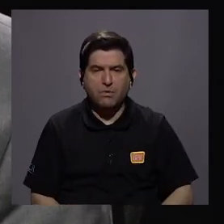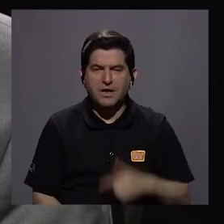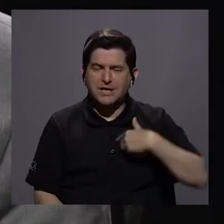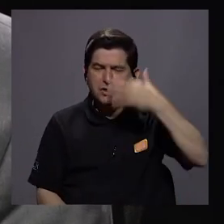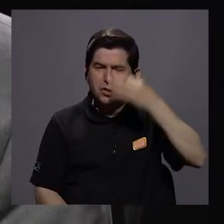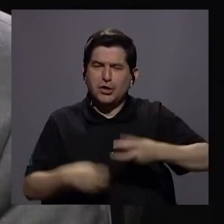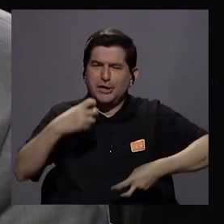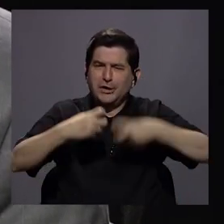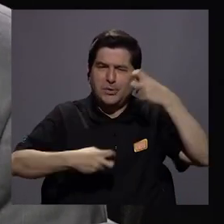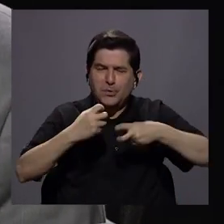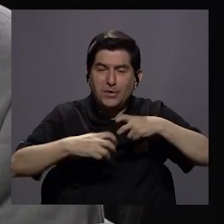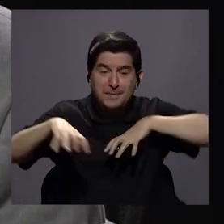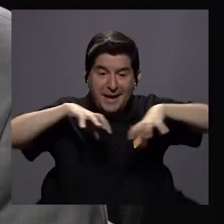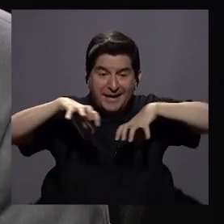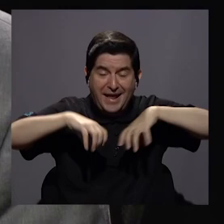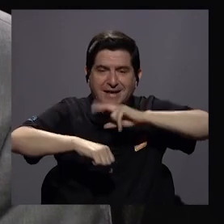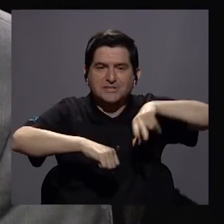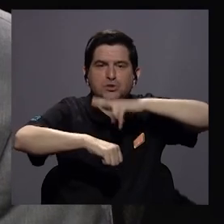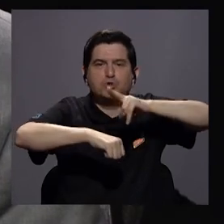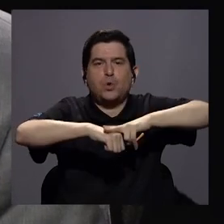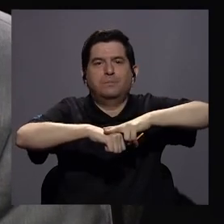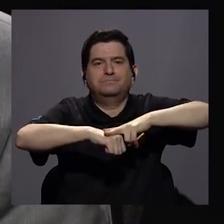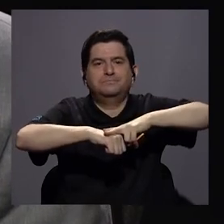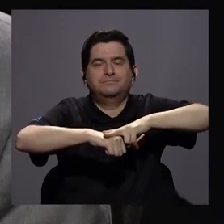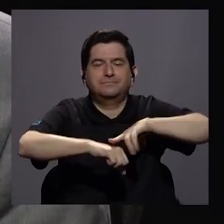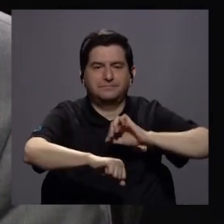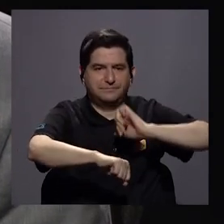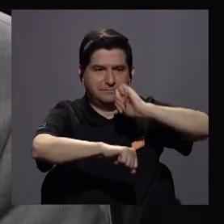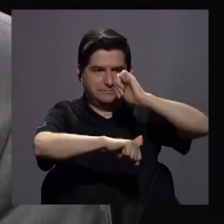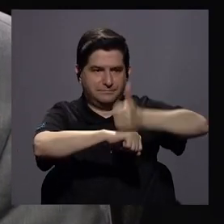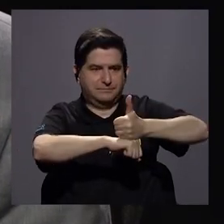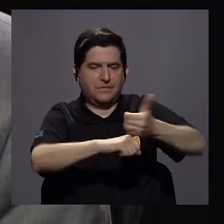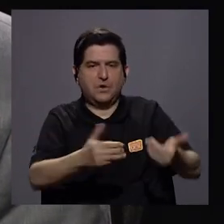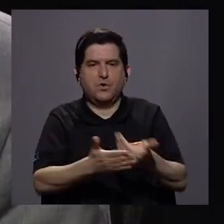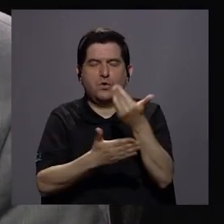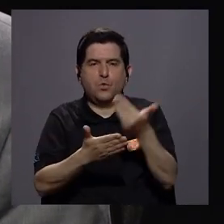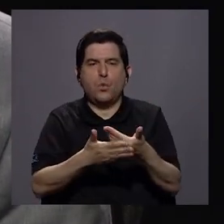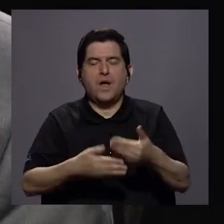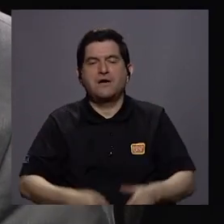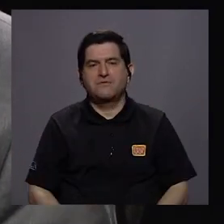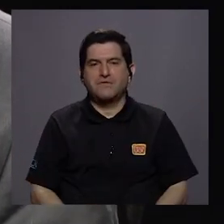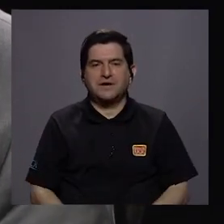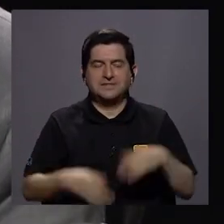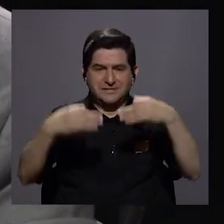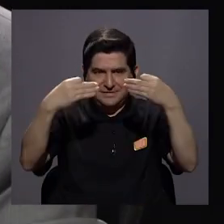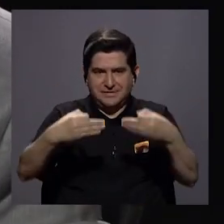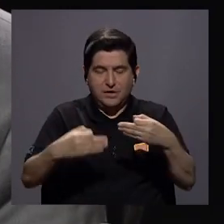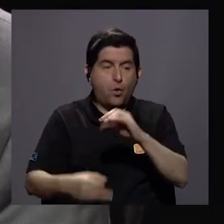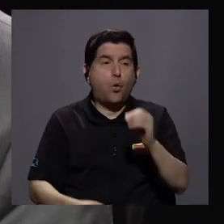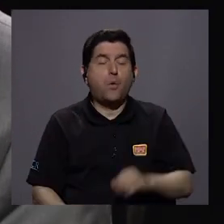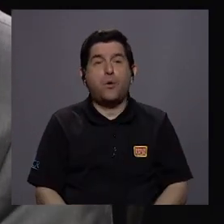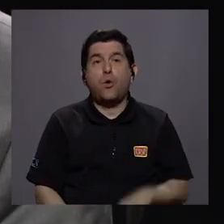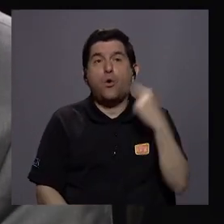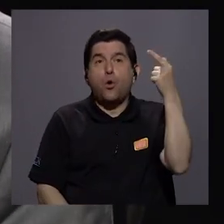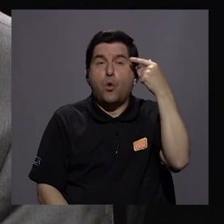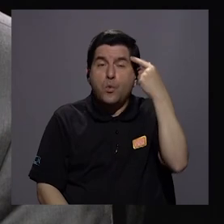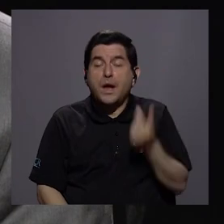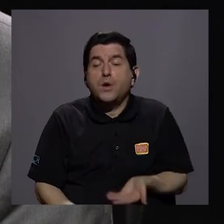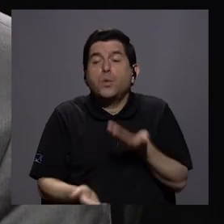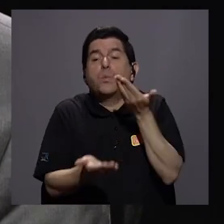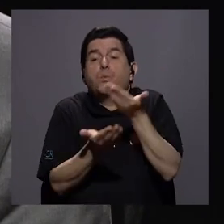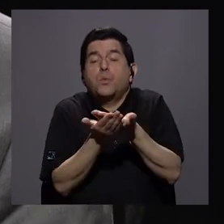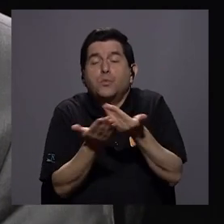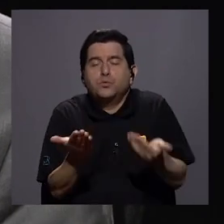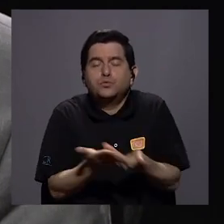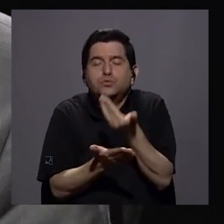que hubo un problema de reacción nacional, porque se establecieron nuevas medidas, o por lo menos el gobierno mandó un proyecto con nuevas medidas,